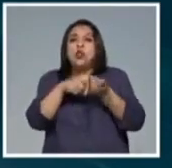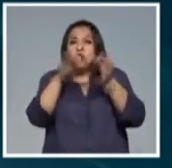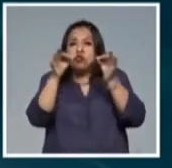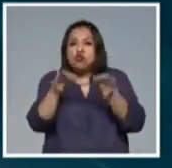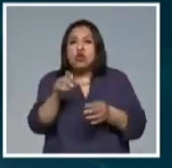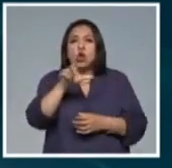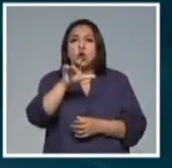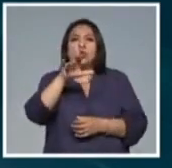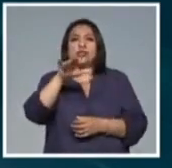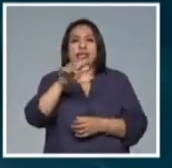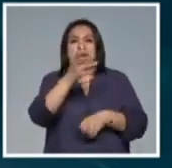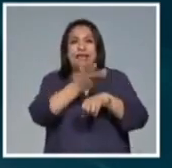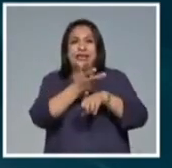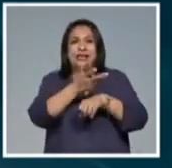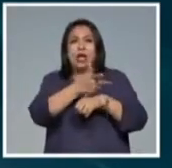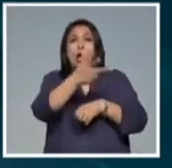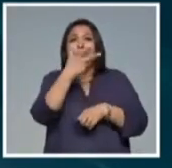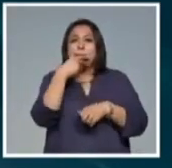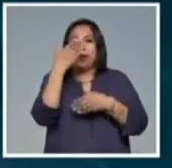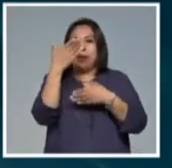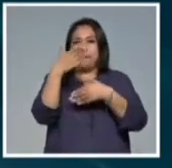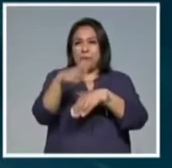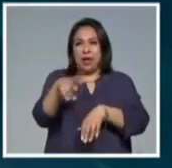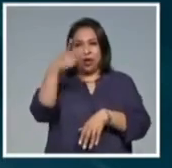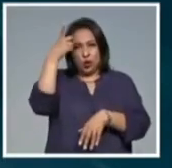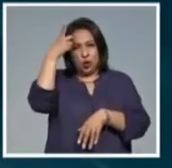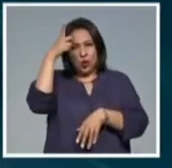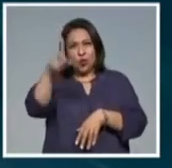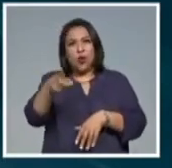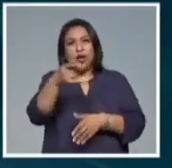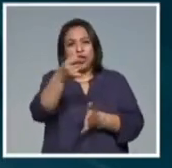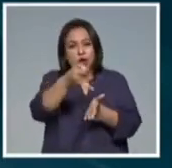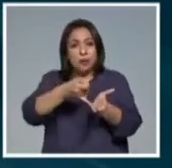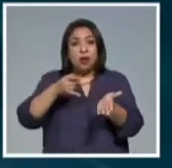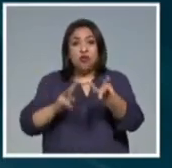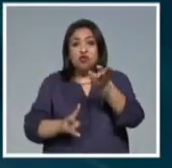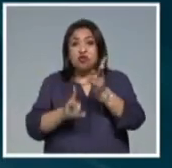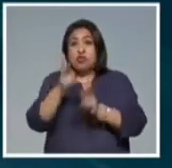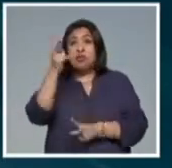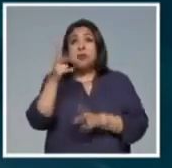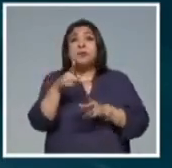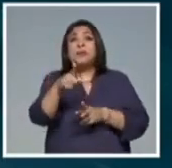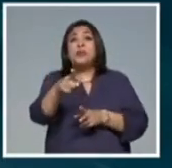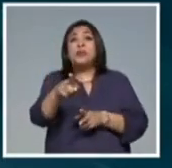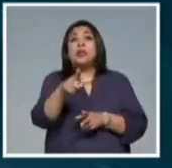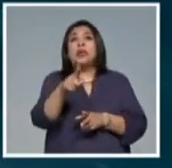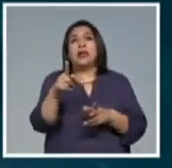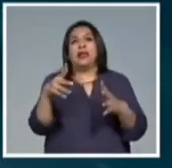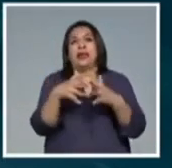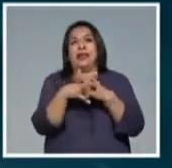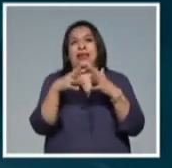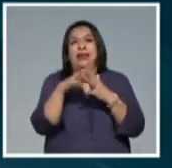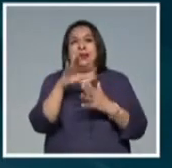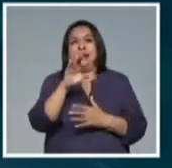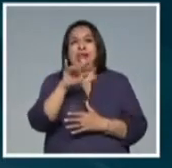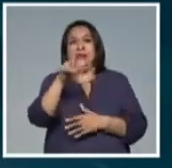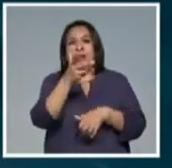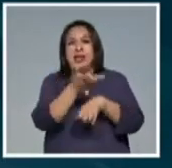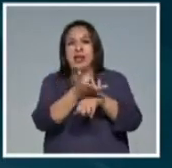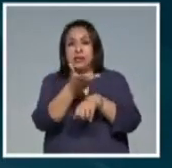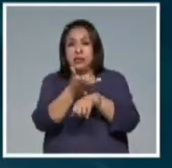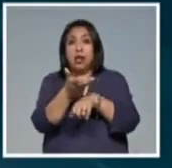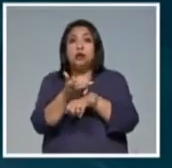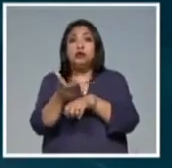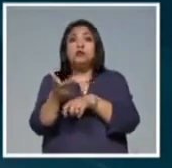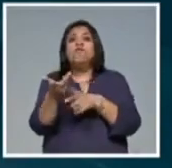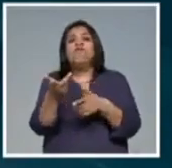por Edmund McIlhenny, un banquero y propietario de plantaciones a quien la derrota del sur confederado en la Guerra Civil estadounidense le